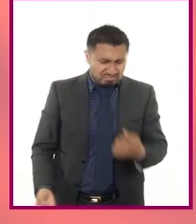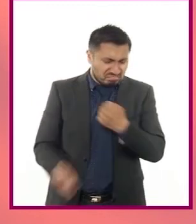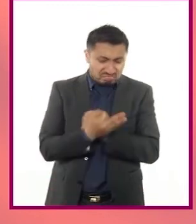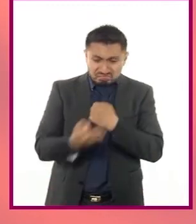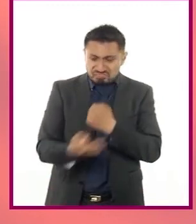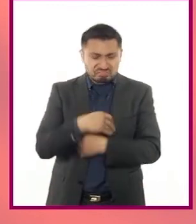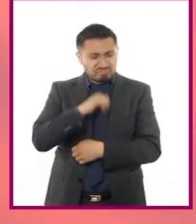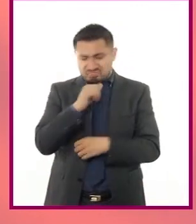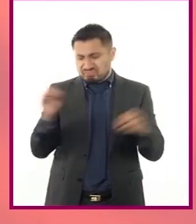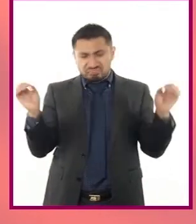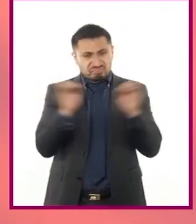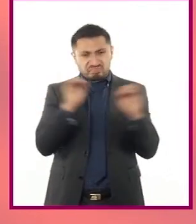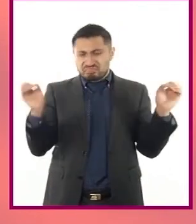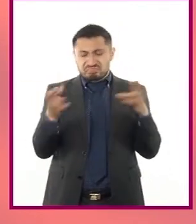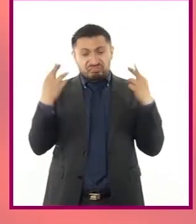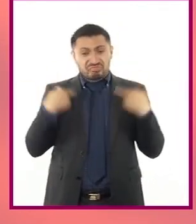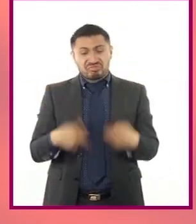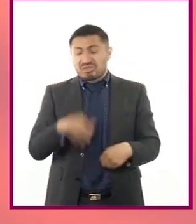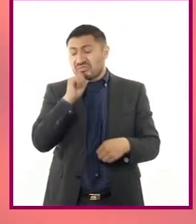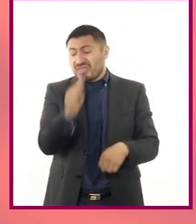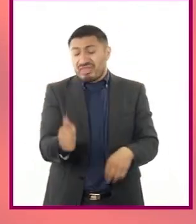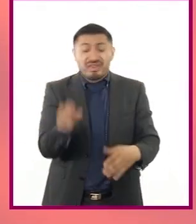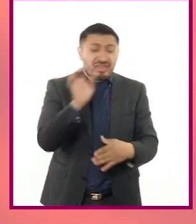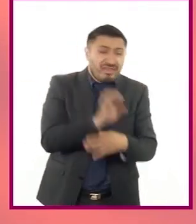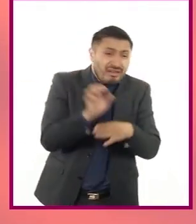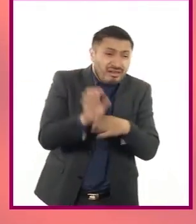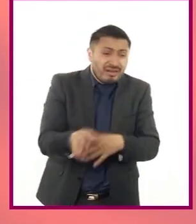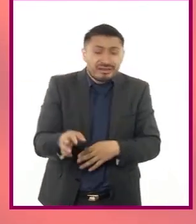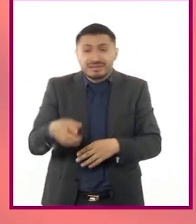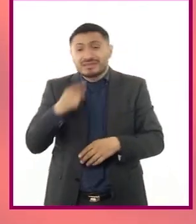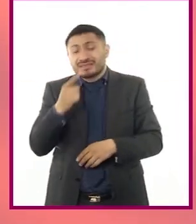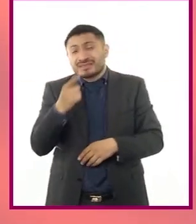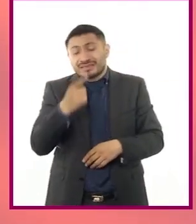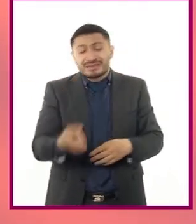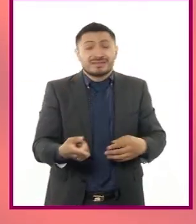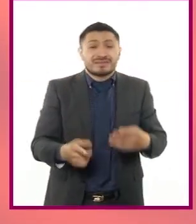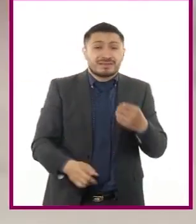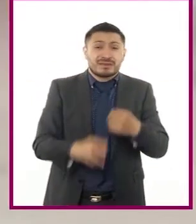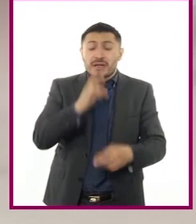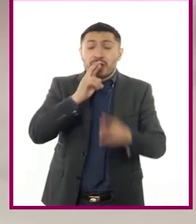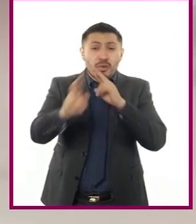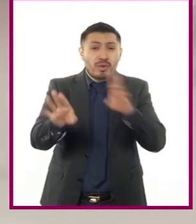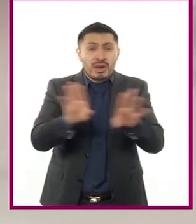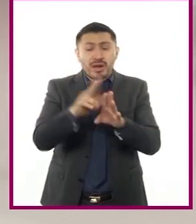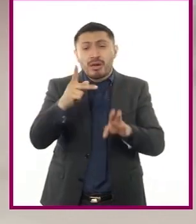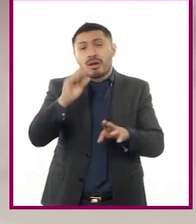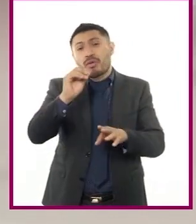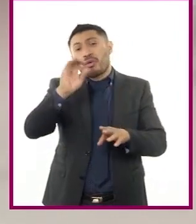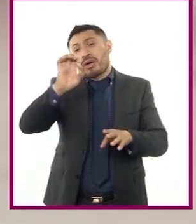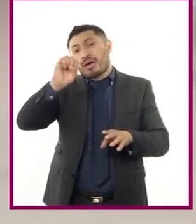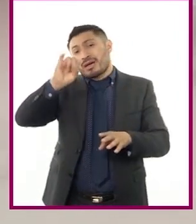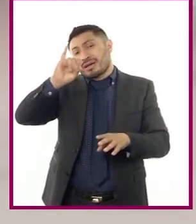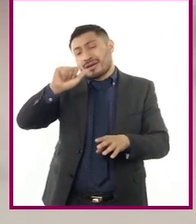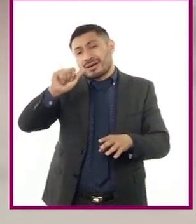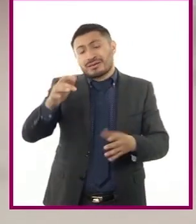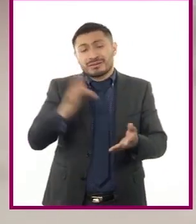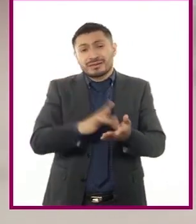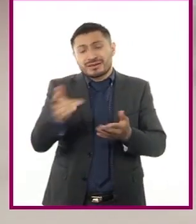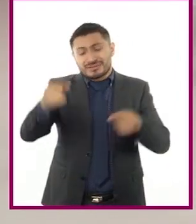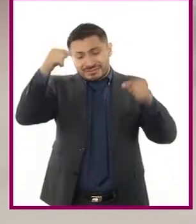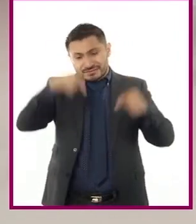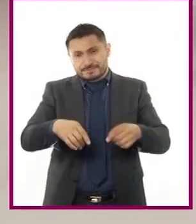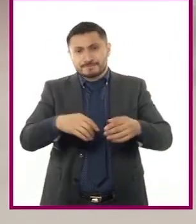Y entonces, como respuesta a la vida, se le da la poesía. Gracias por estar